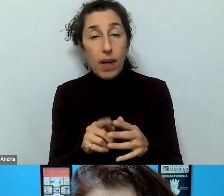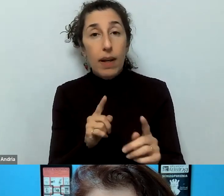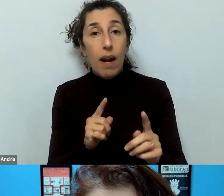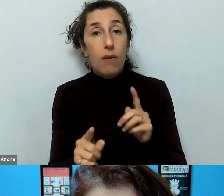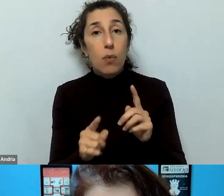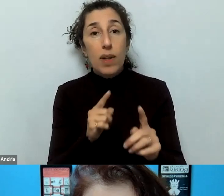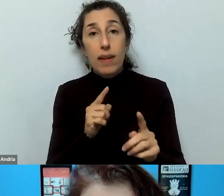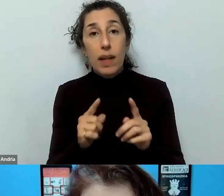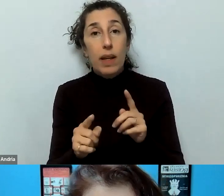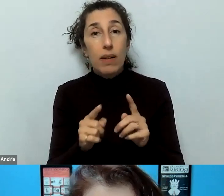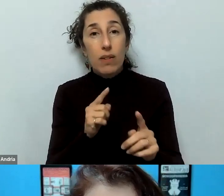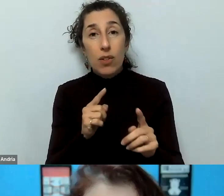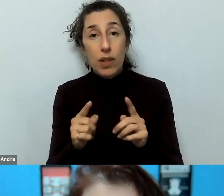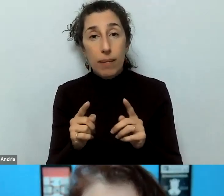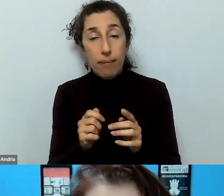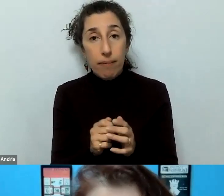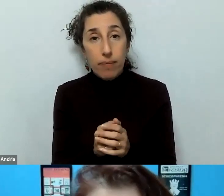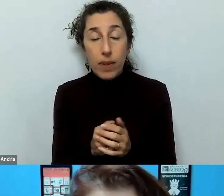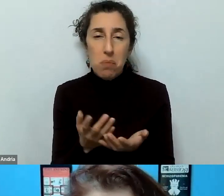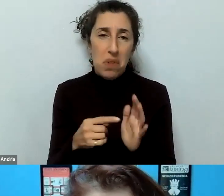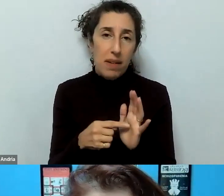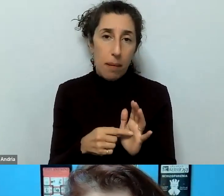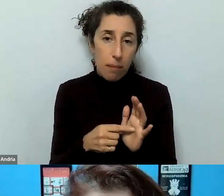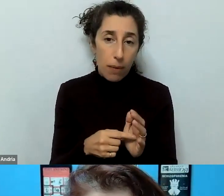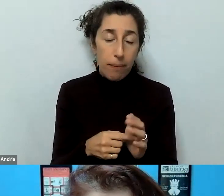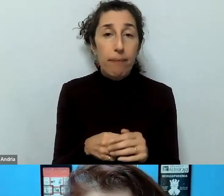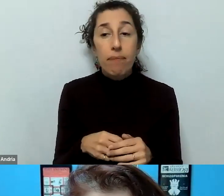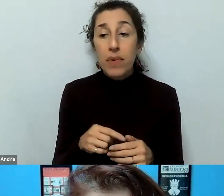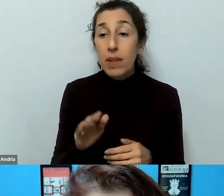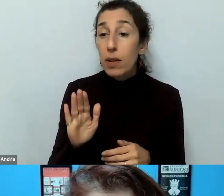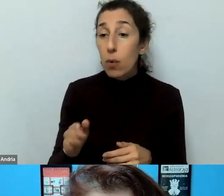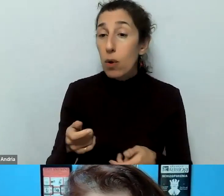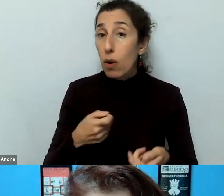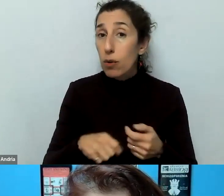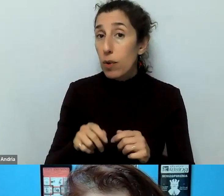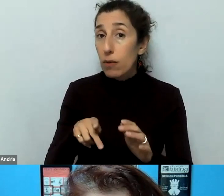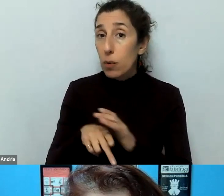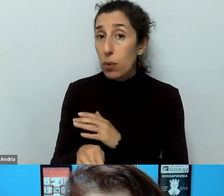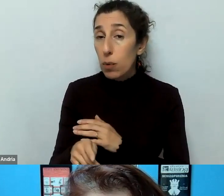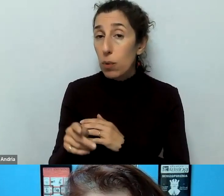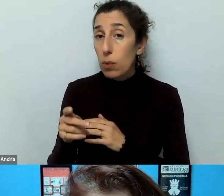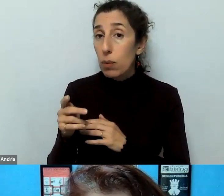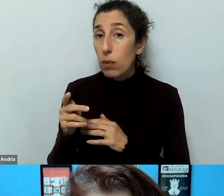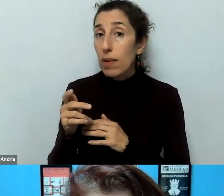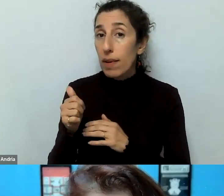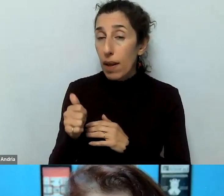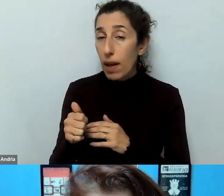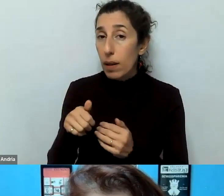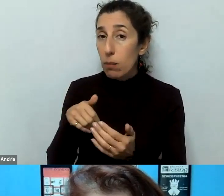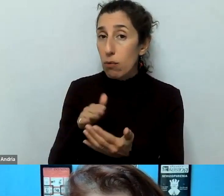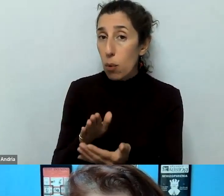puede ayudar. A veces un proveedor me puede hacer la pregunta. Tus opciones,